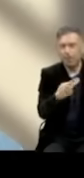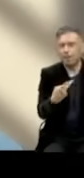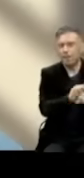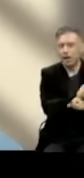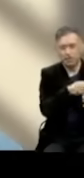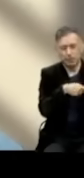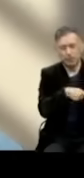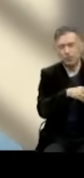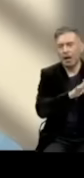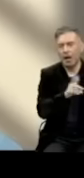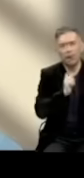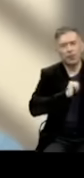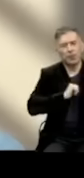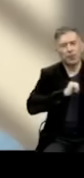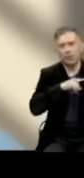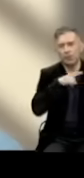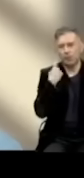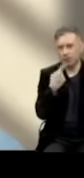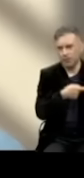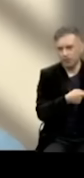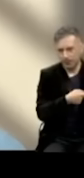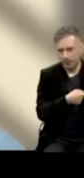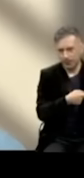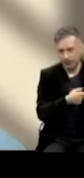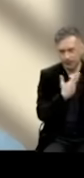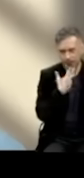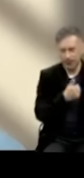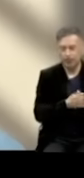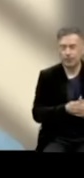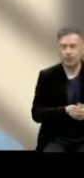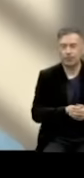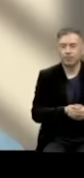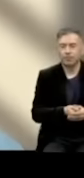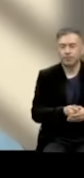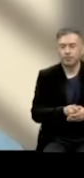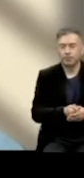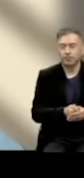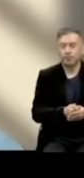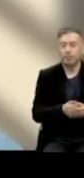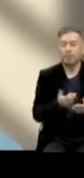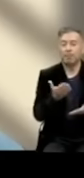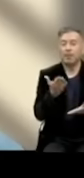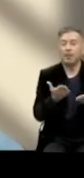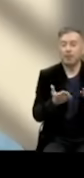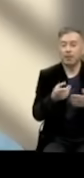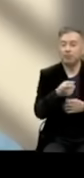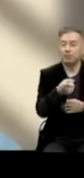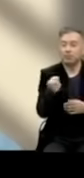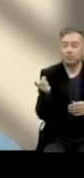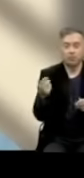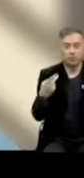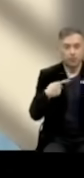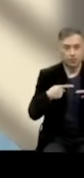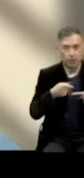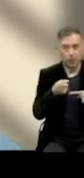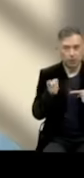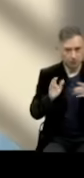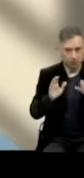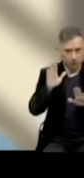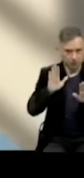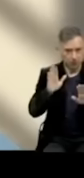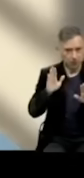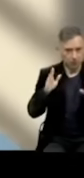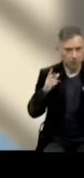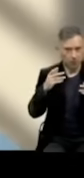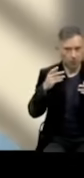Funcionó bien, según testimonios de distintos participantes y según la evidencia